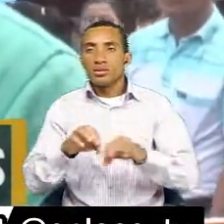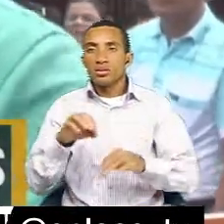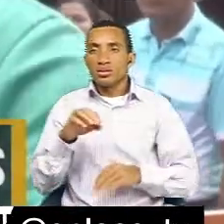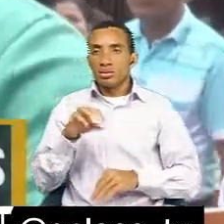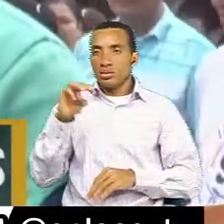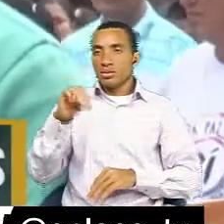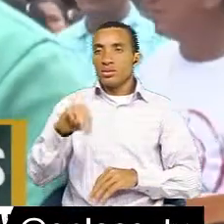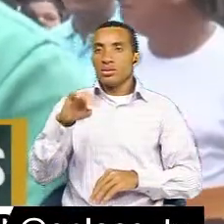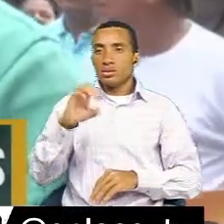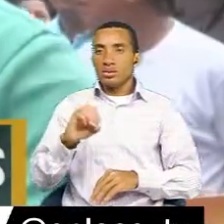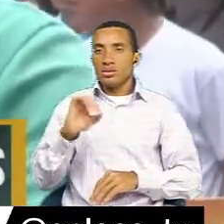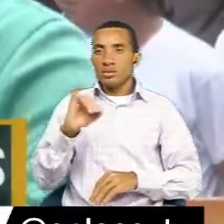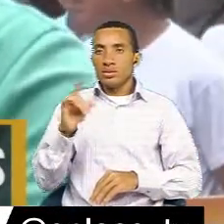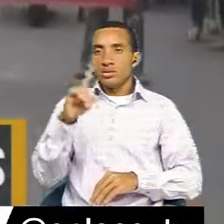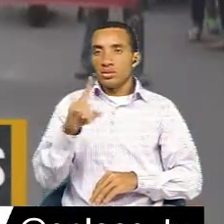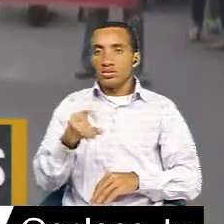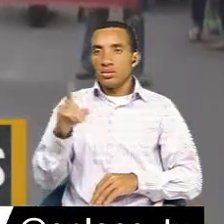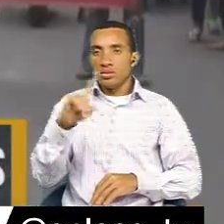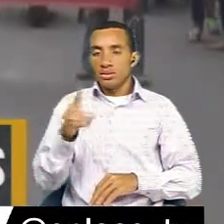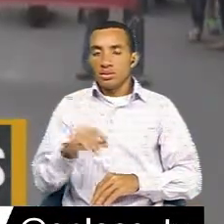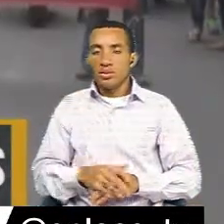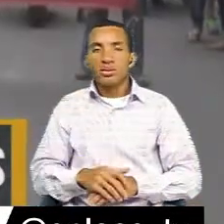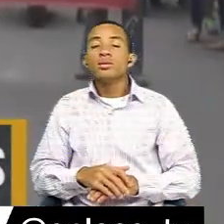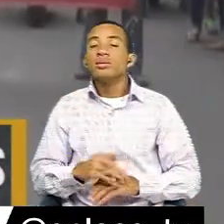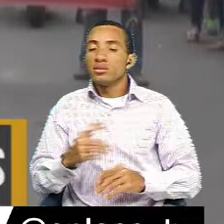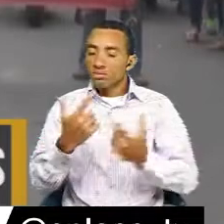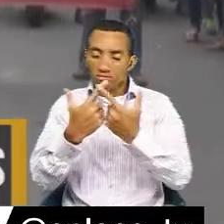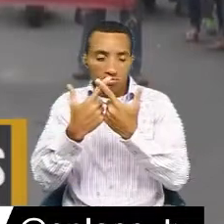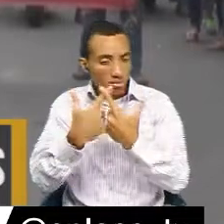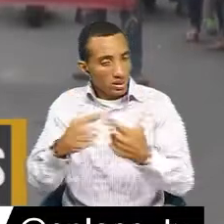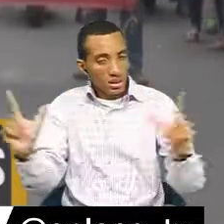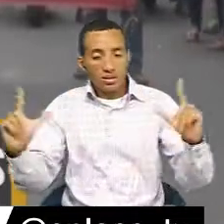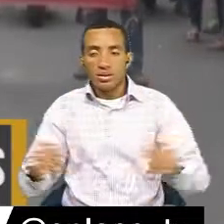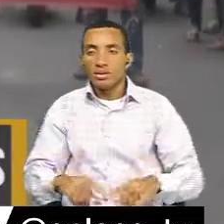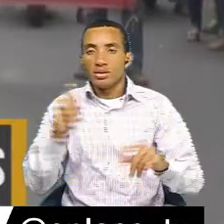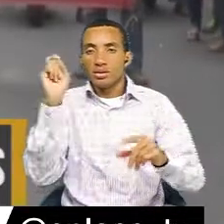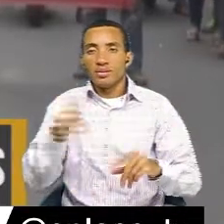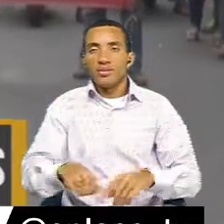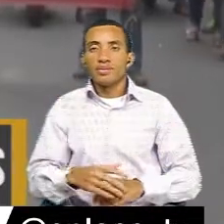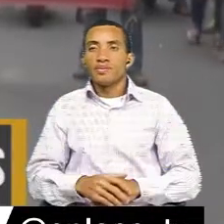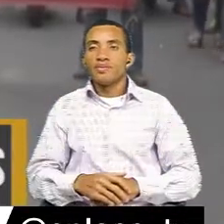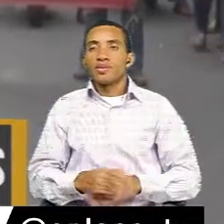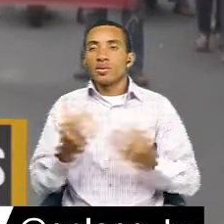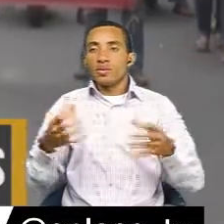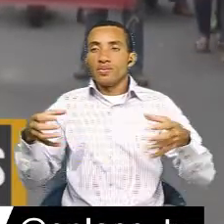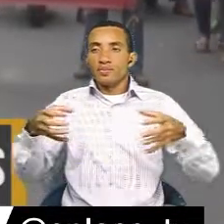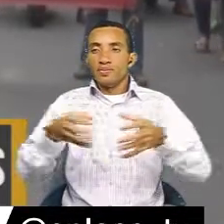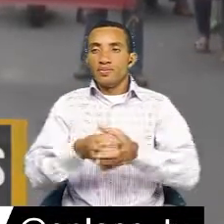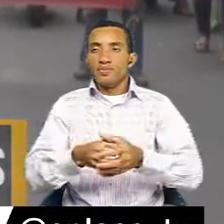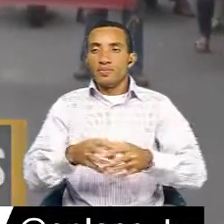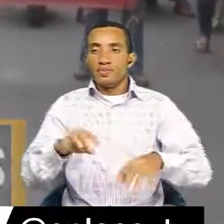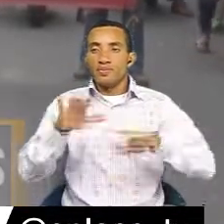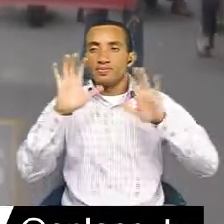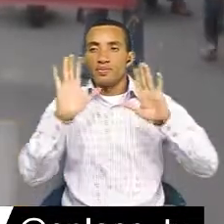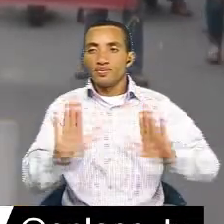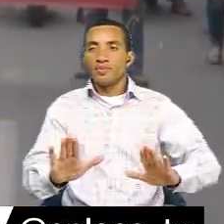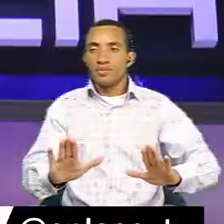Barón. Pedimos su liberación. Sobre las 4 de la tarde, este gremio realizará un plantón en la Bahía de la